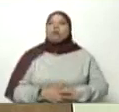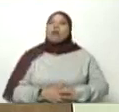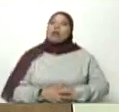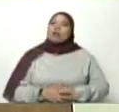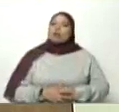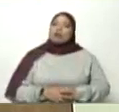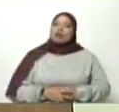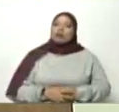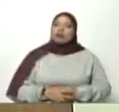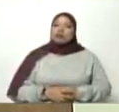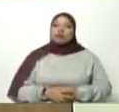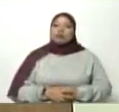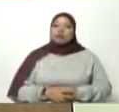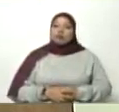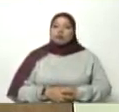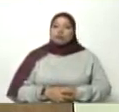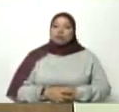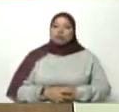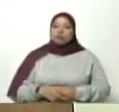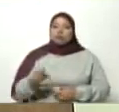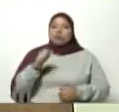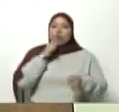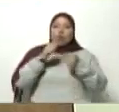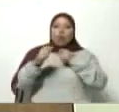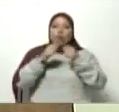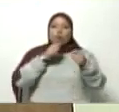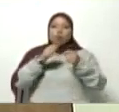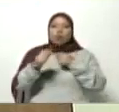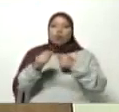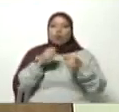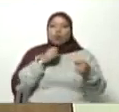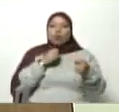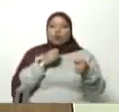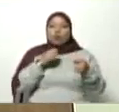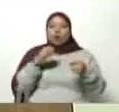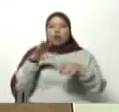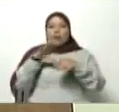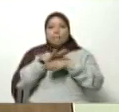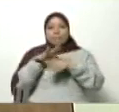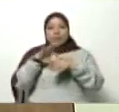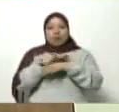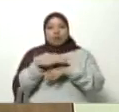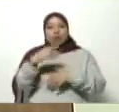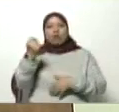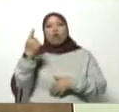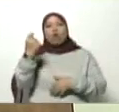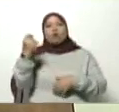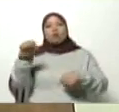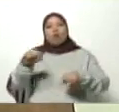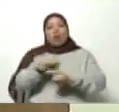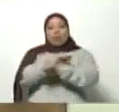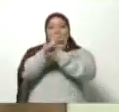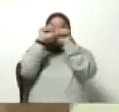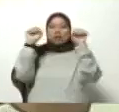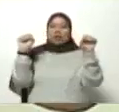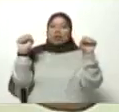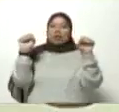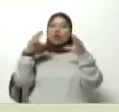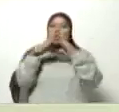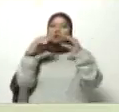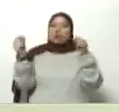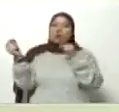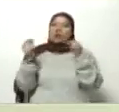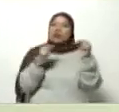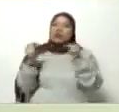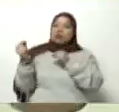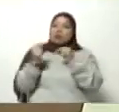El fin de semana vamos a dar una rueda de prensa el día miércoles a las 11 de la mañana para dar todos los detalles, así como